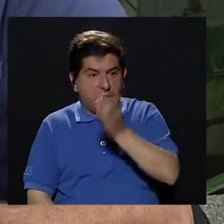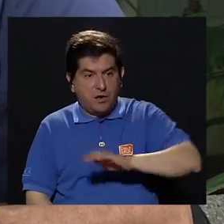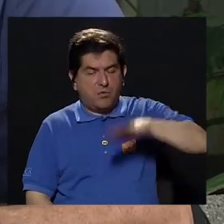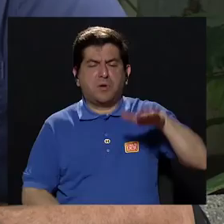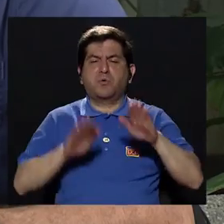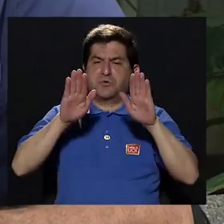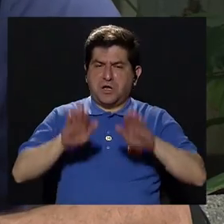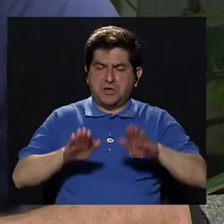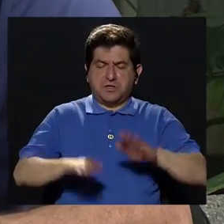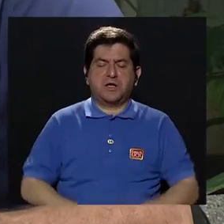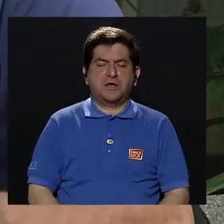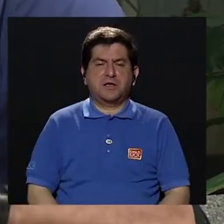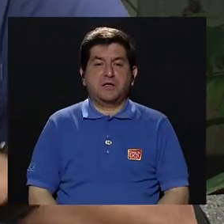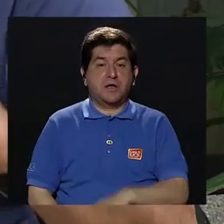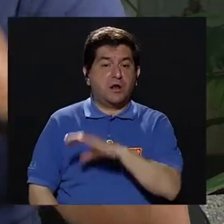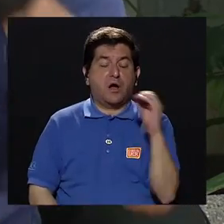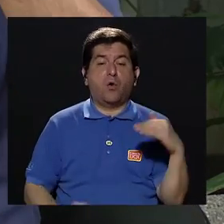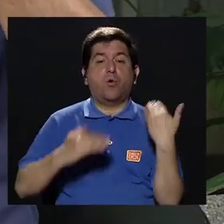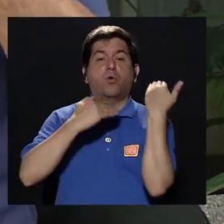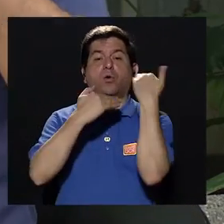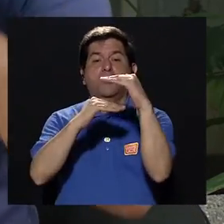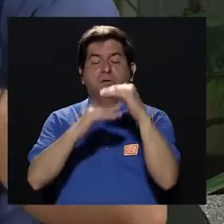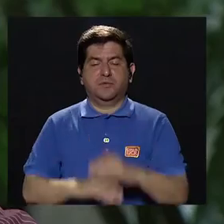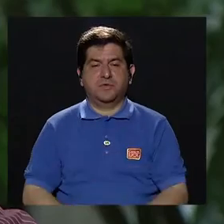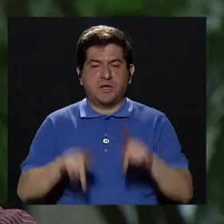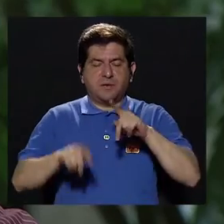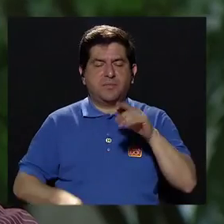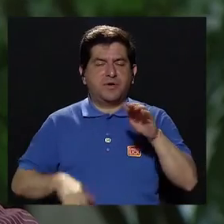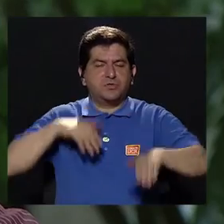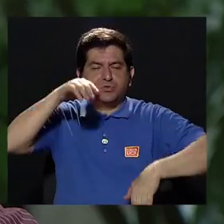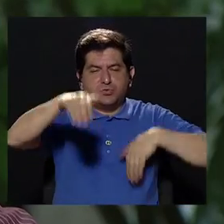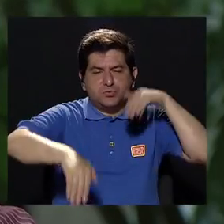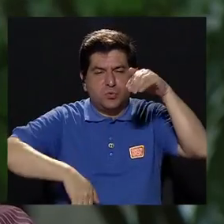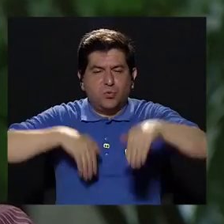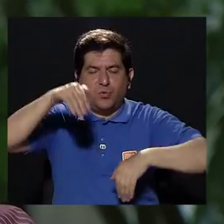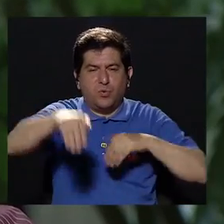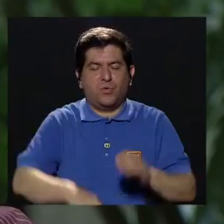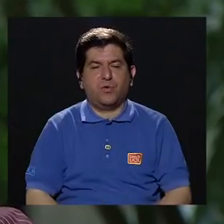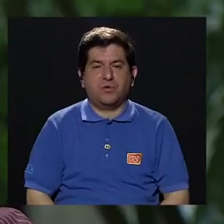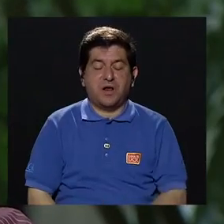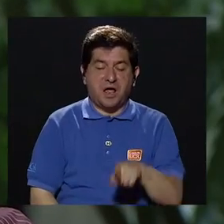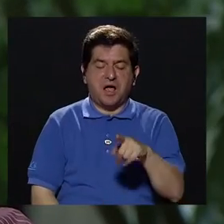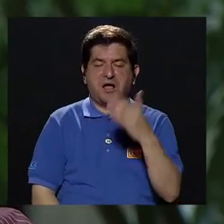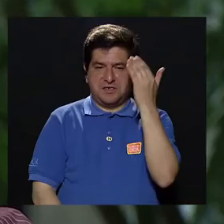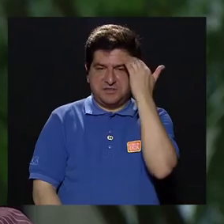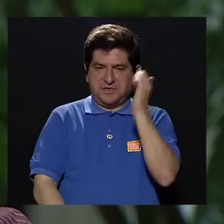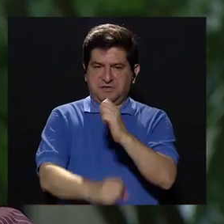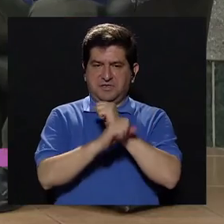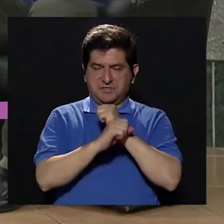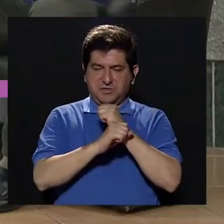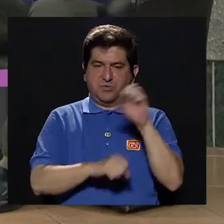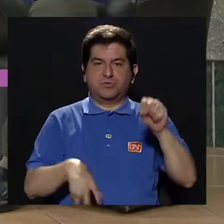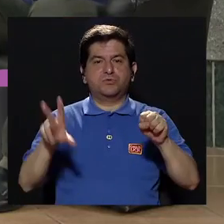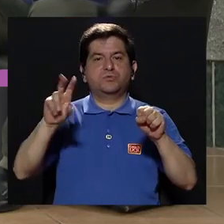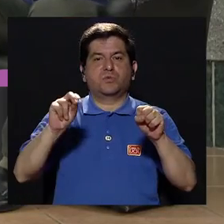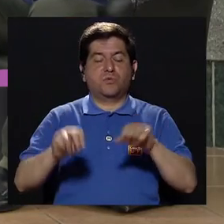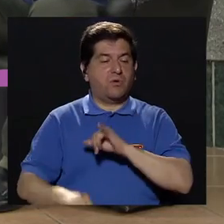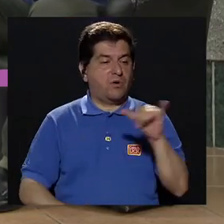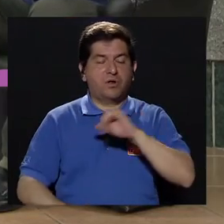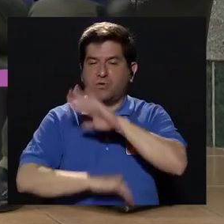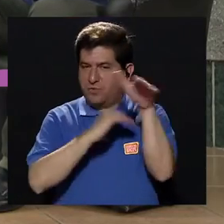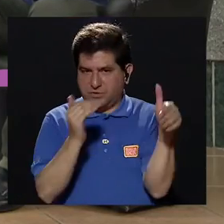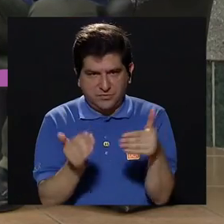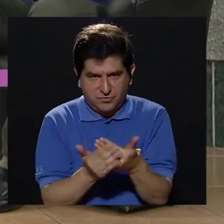montaña con tranquilidad hasta cierto límite. Al que le gusta natación, se tira en una piscina y nada con seguridad. Y el que